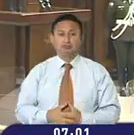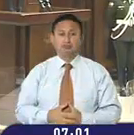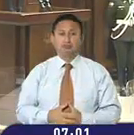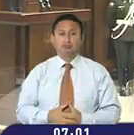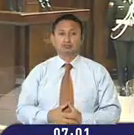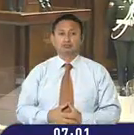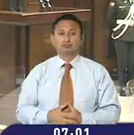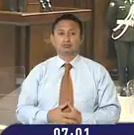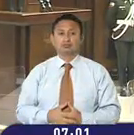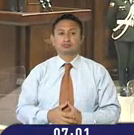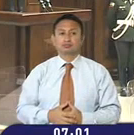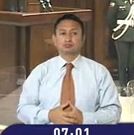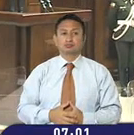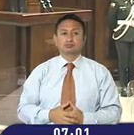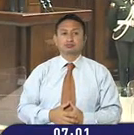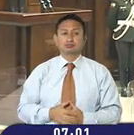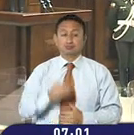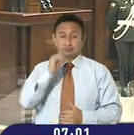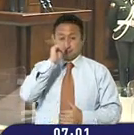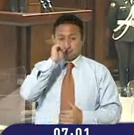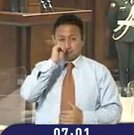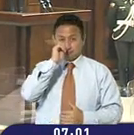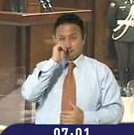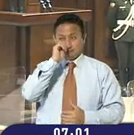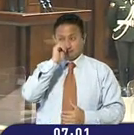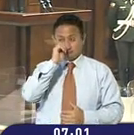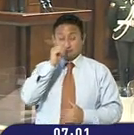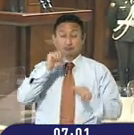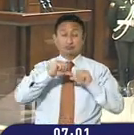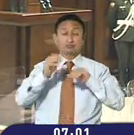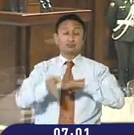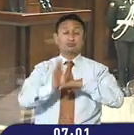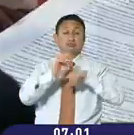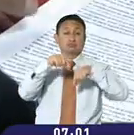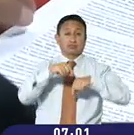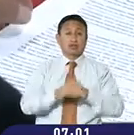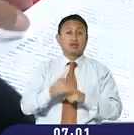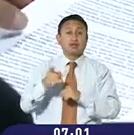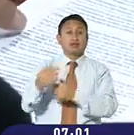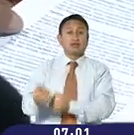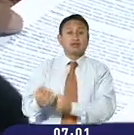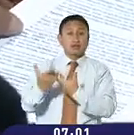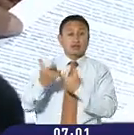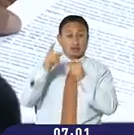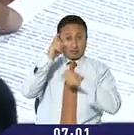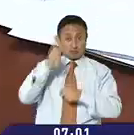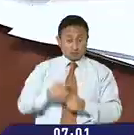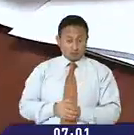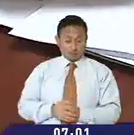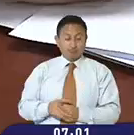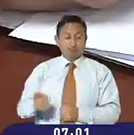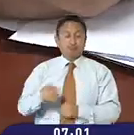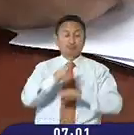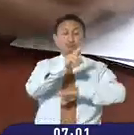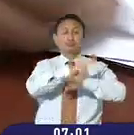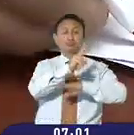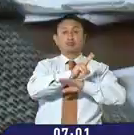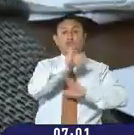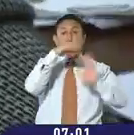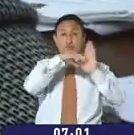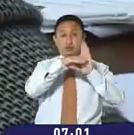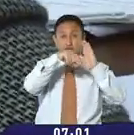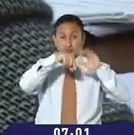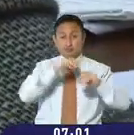El Pleno de la Asamblea Nacional rechazó el informe de la Comisión de Fiscalización y llama a la superintendenta de bancos,